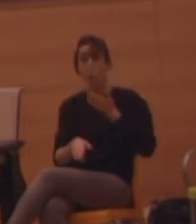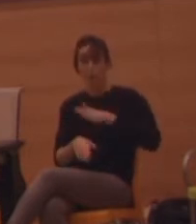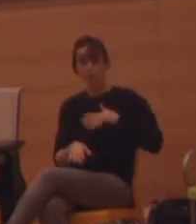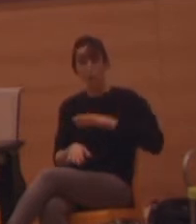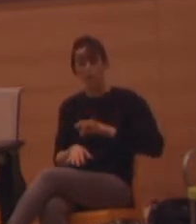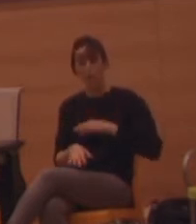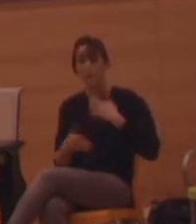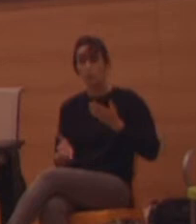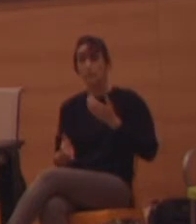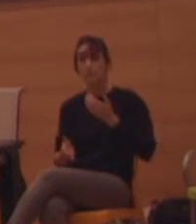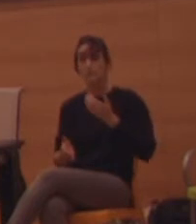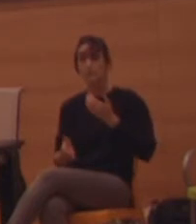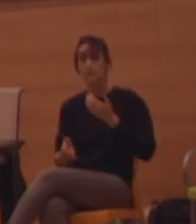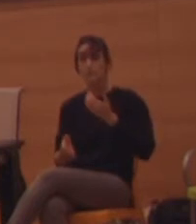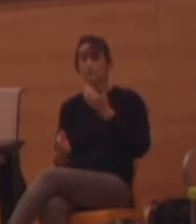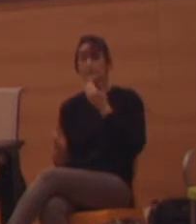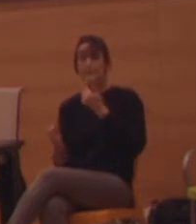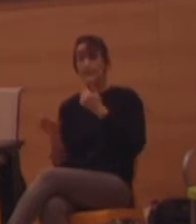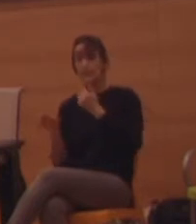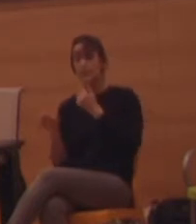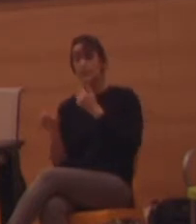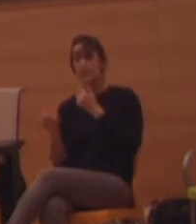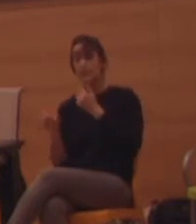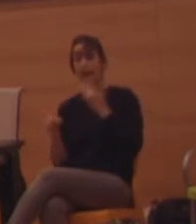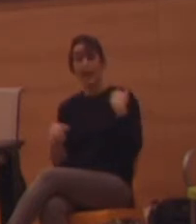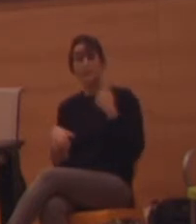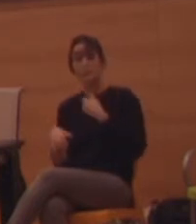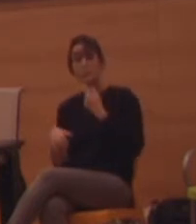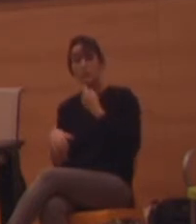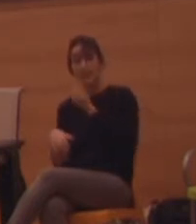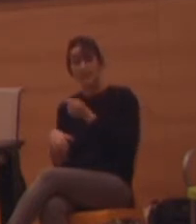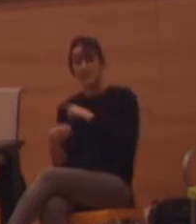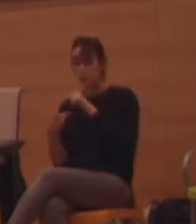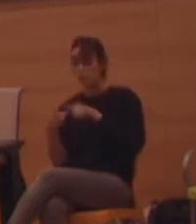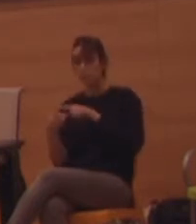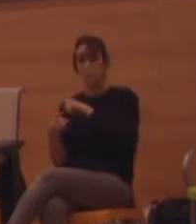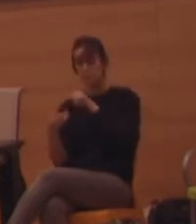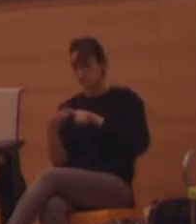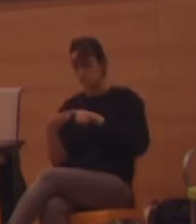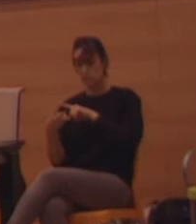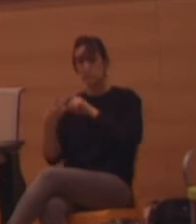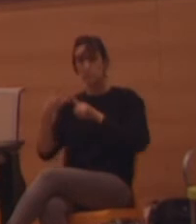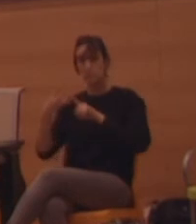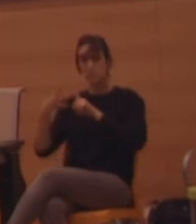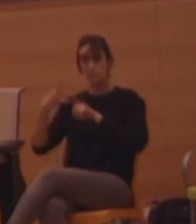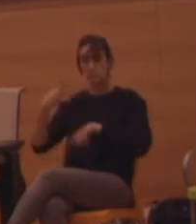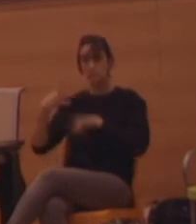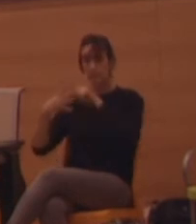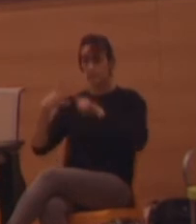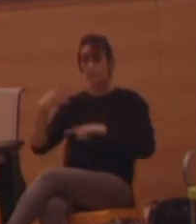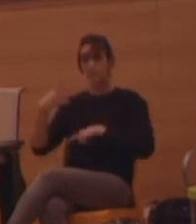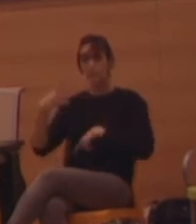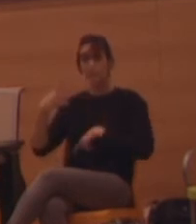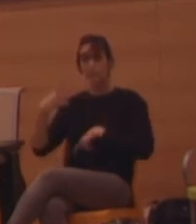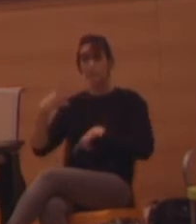lesiones que aparecen que nos pueden producir infecciones, como se había mencionado antes, son las neuropáticas, las isquémicas, las neuroisquémicas y las ampollas diabéticas.